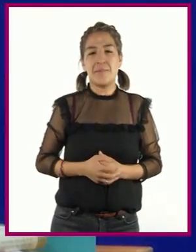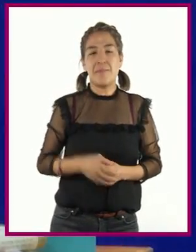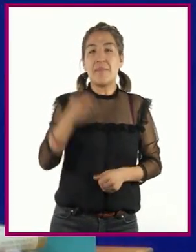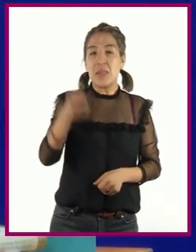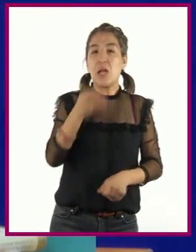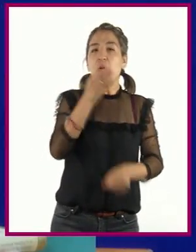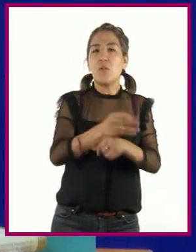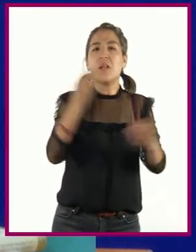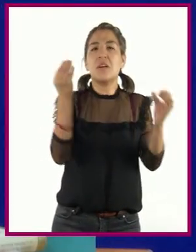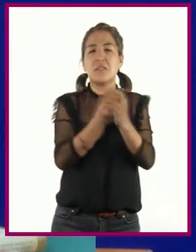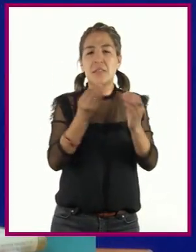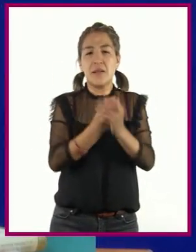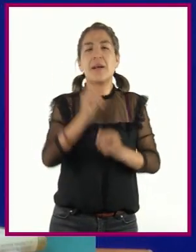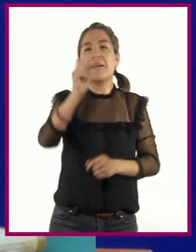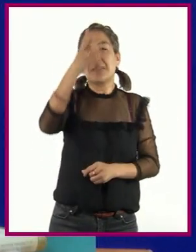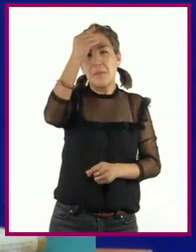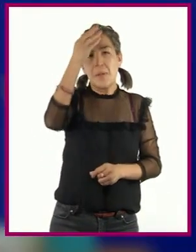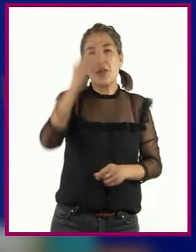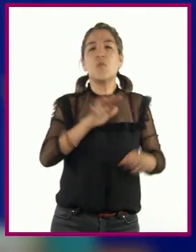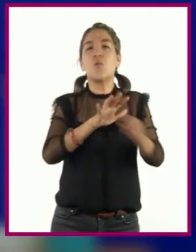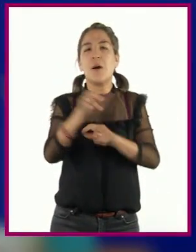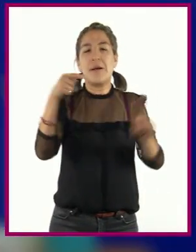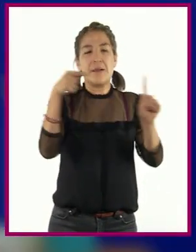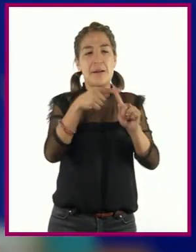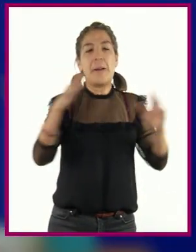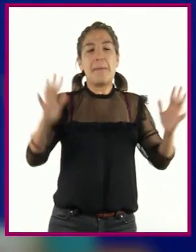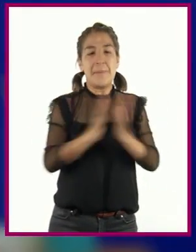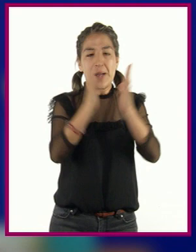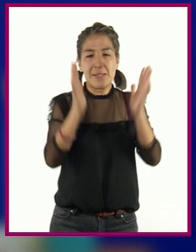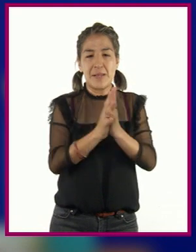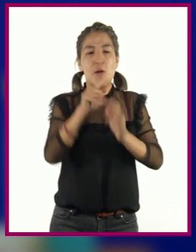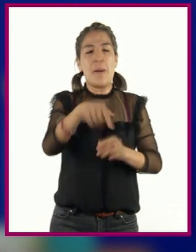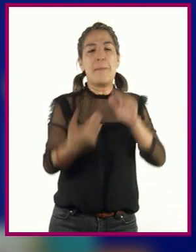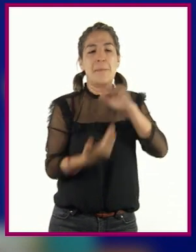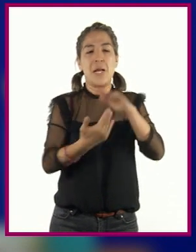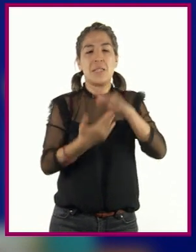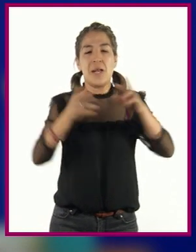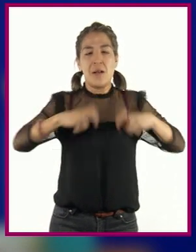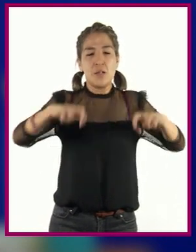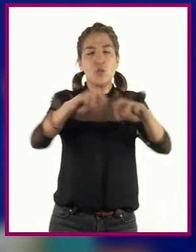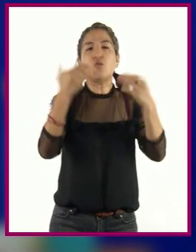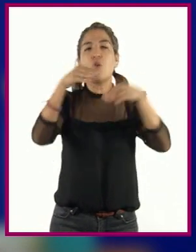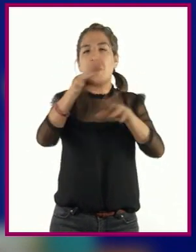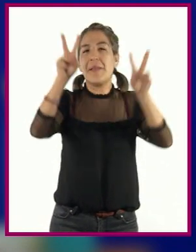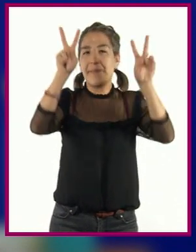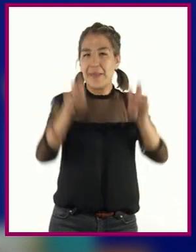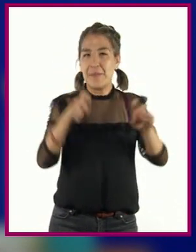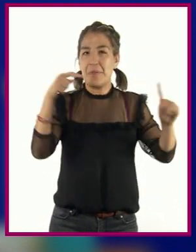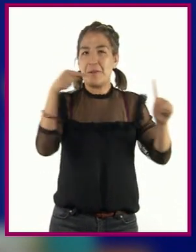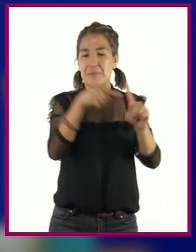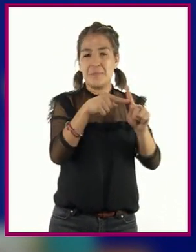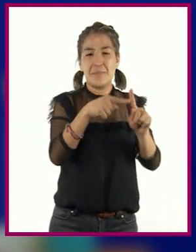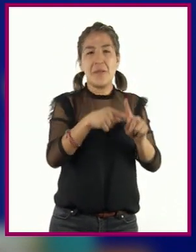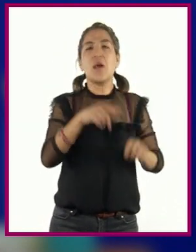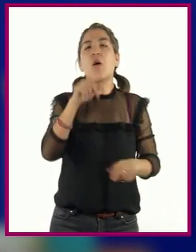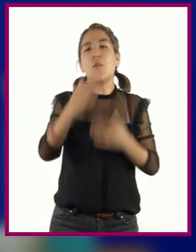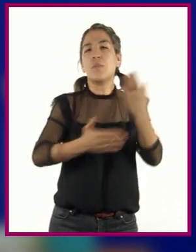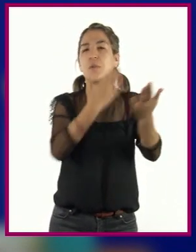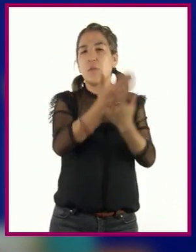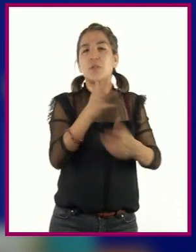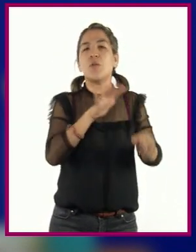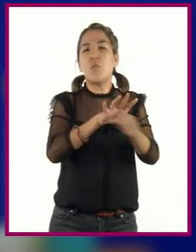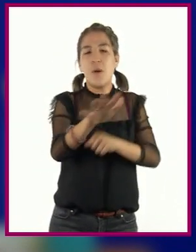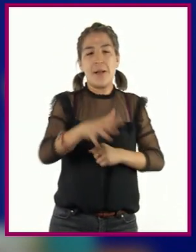esta sesión vimos el aprendizaje esperado. Participa en una mesa redonda sobre un tema específico y nuestro propósito